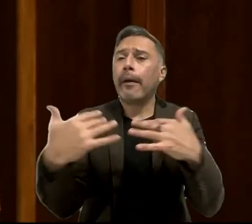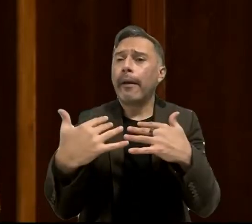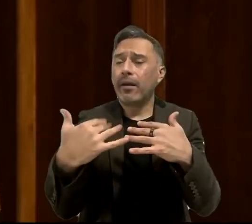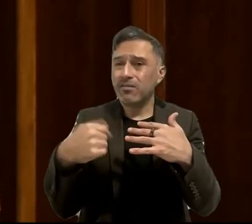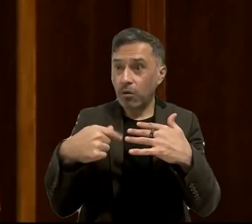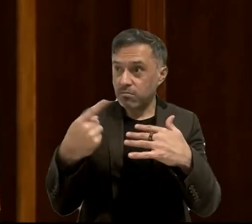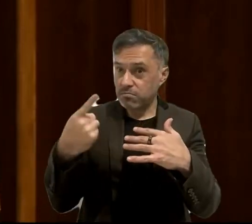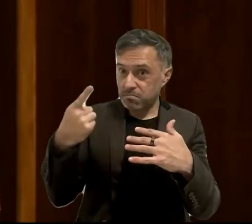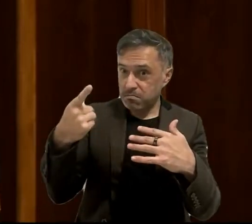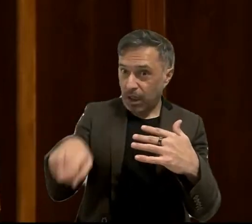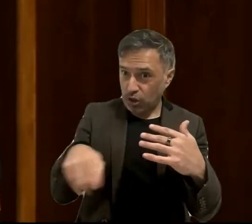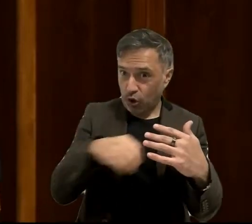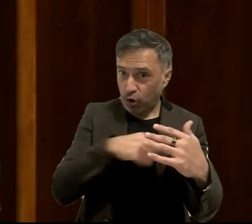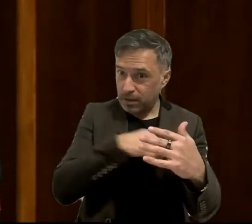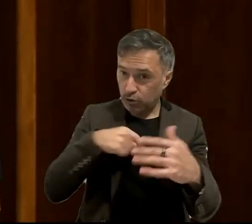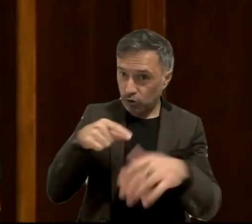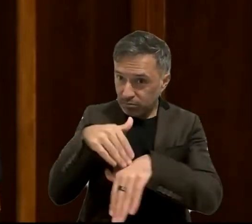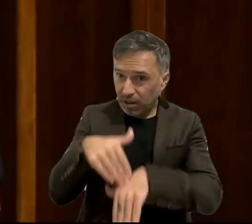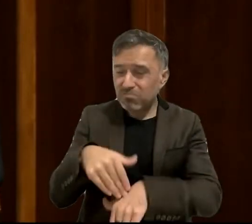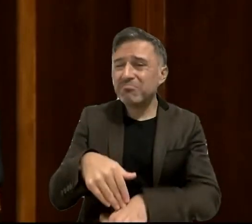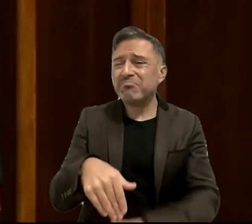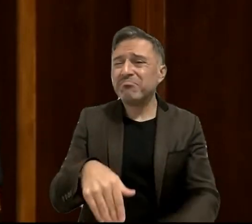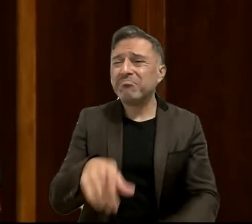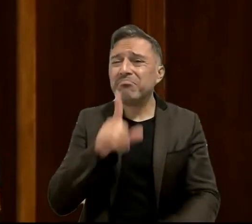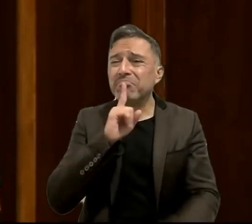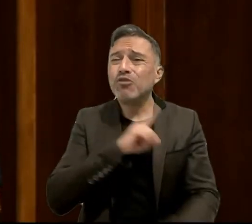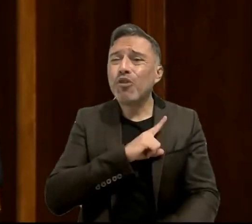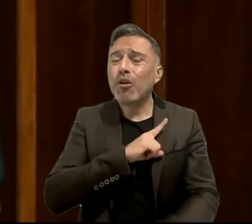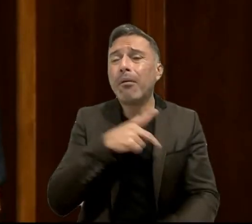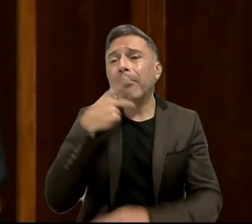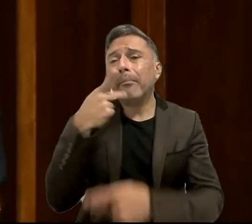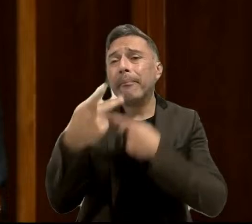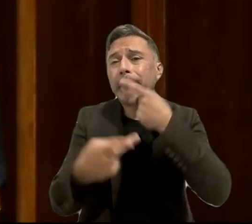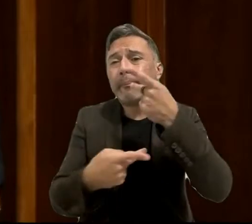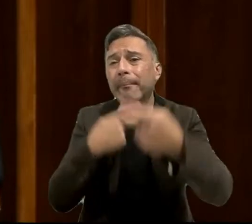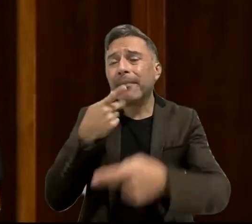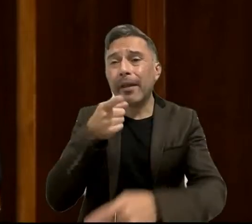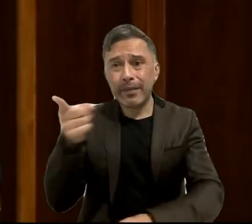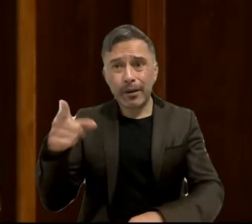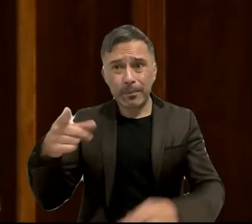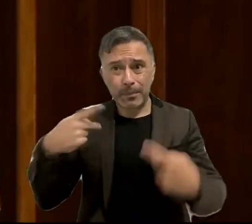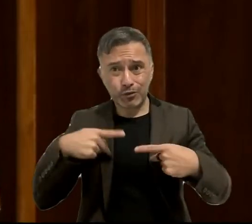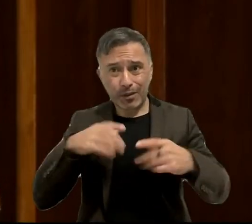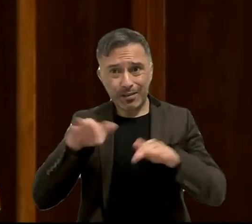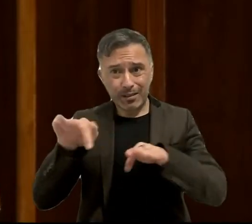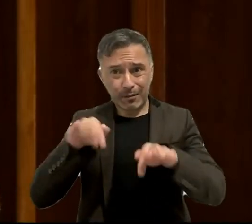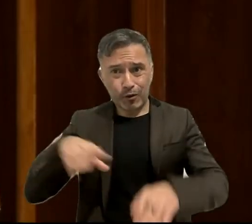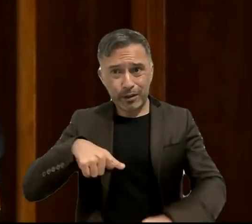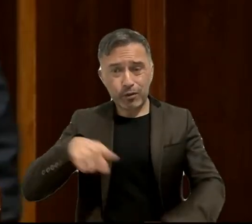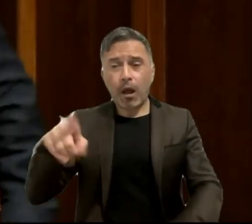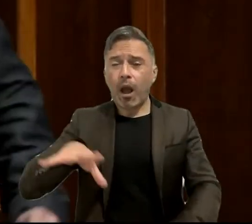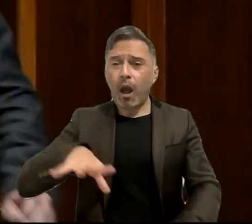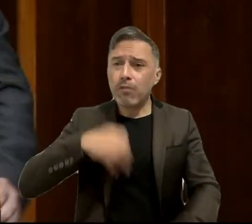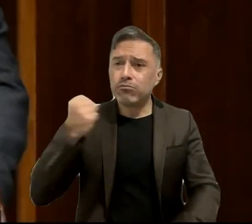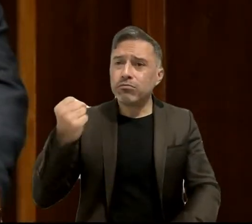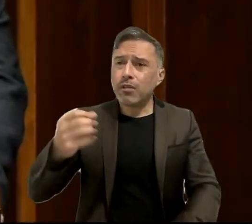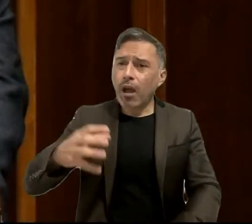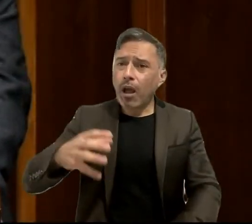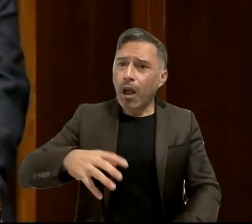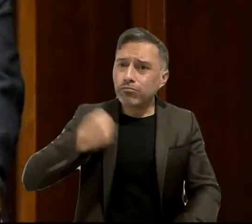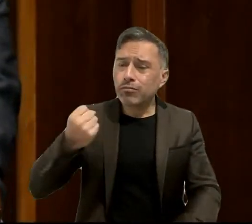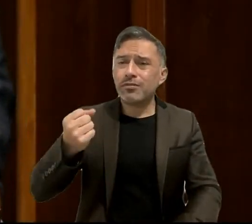no pueden hacer nada. Y esos funcionarios siguen abusando y abusando de los ciudadanos de nuestro querido Estado de